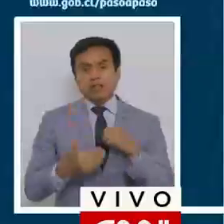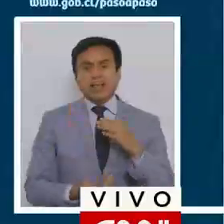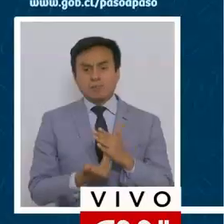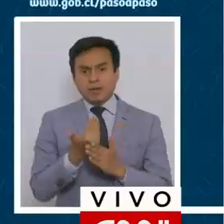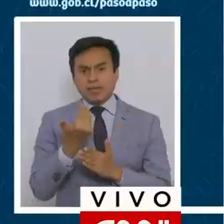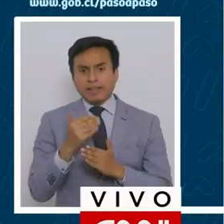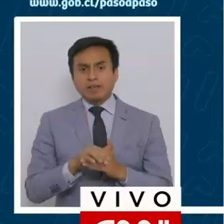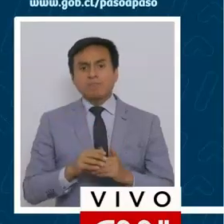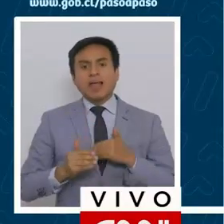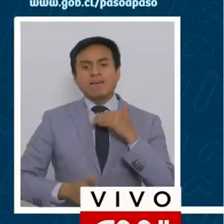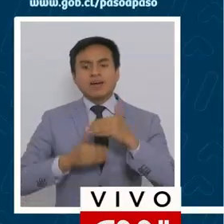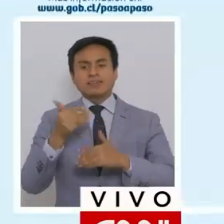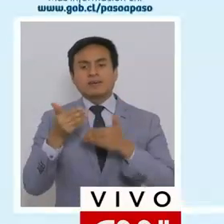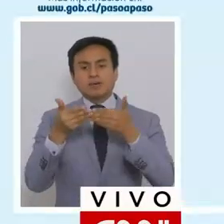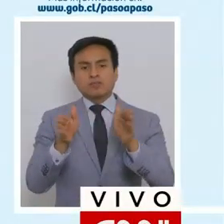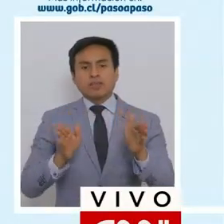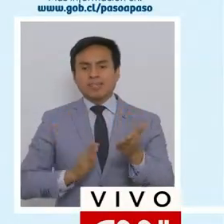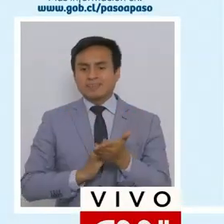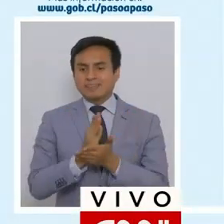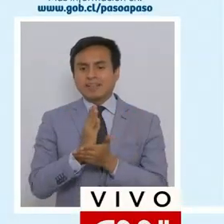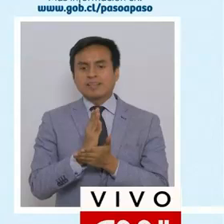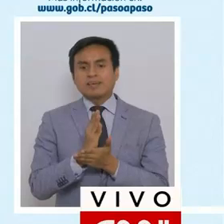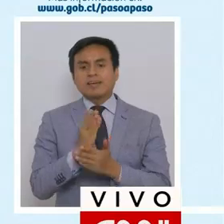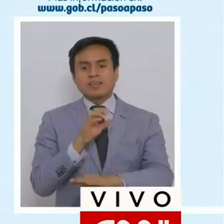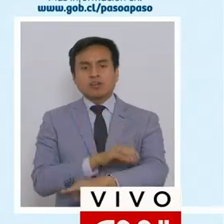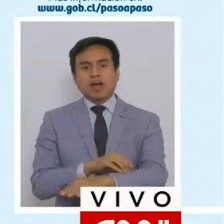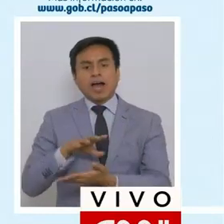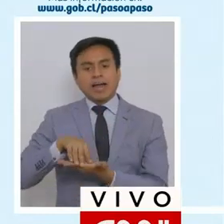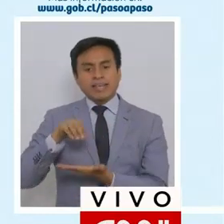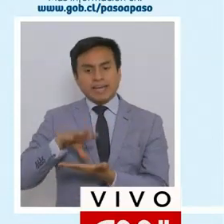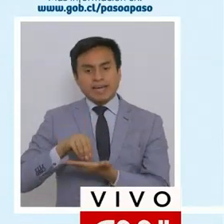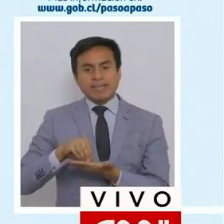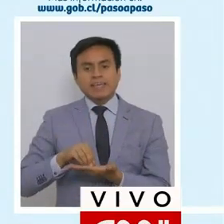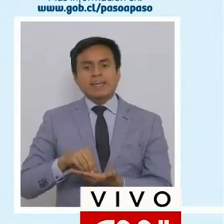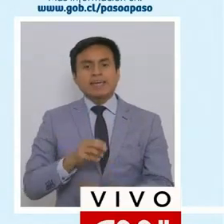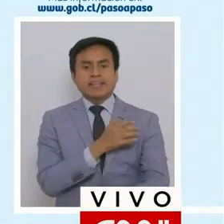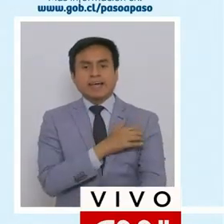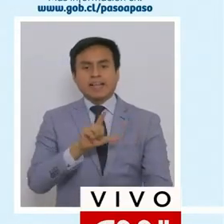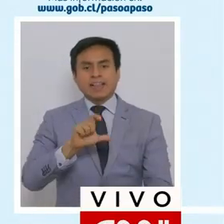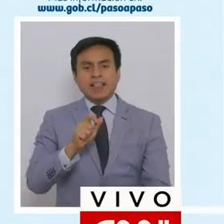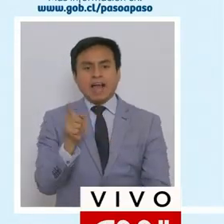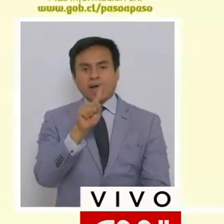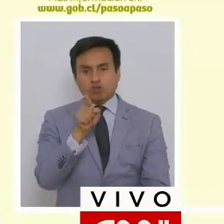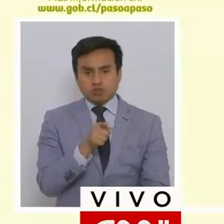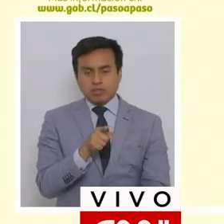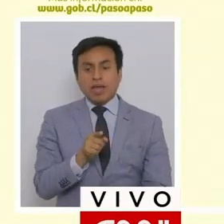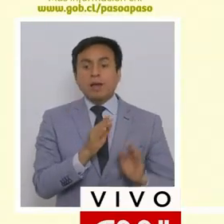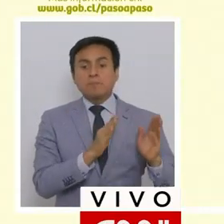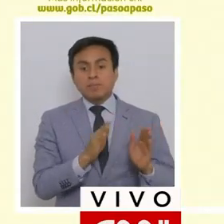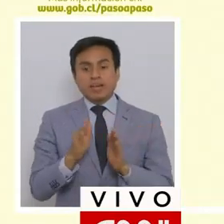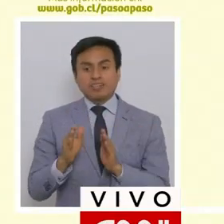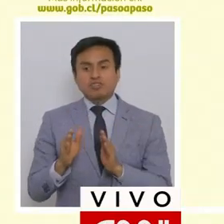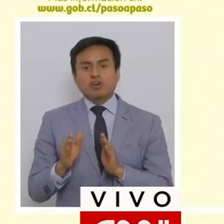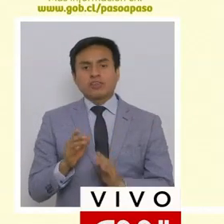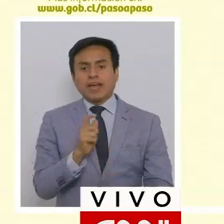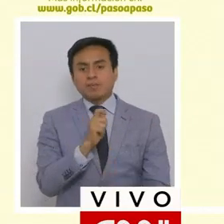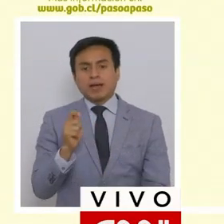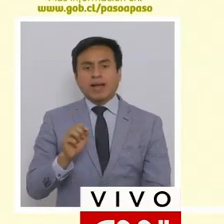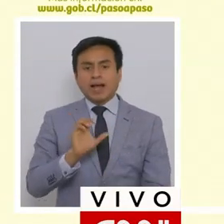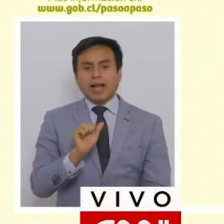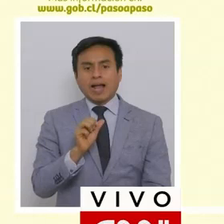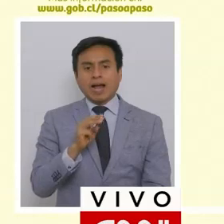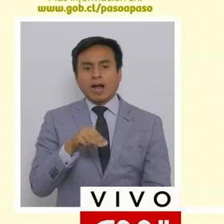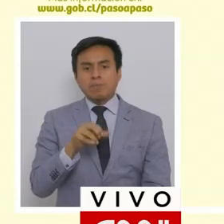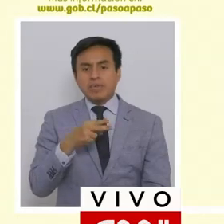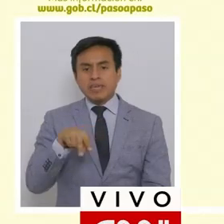mañana, avanza apertura inicial en la región de Arica, General Lago. A preparación en Tarapacá,